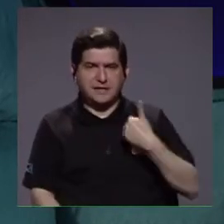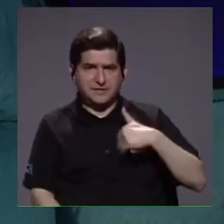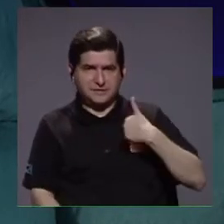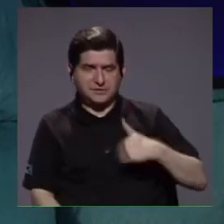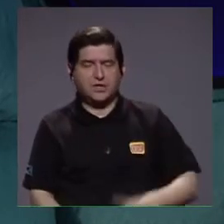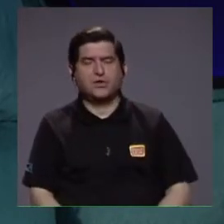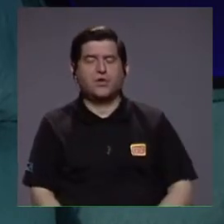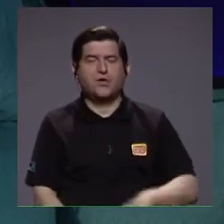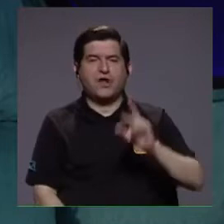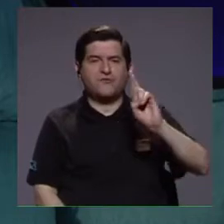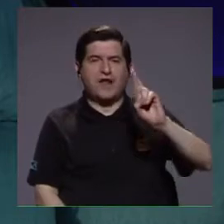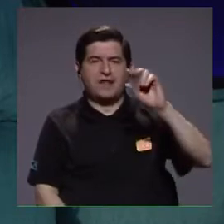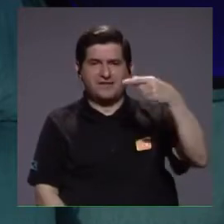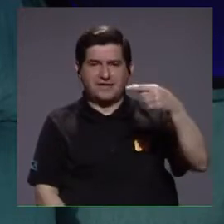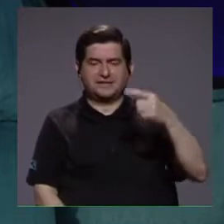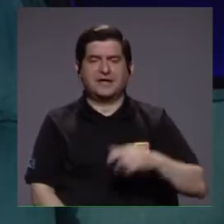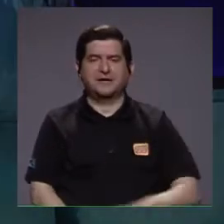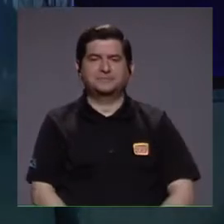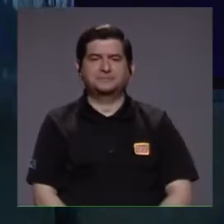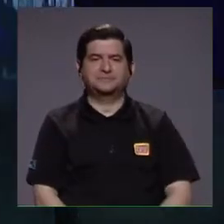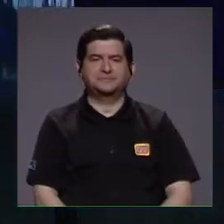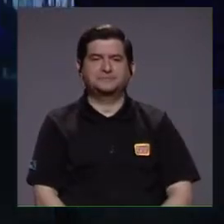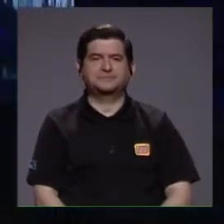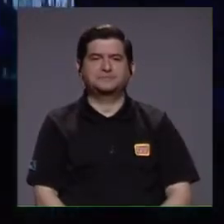del señor Ralph García.